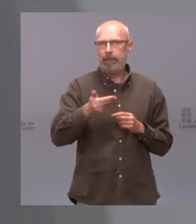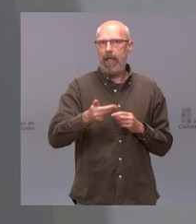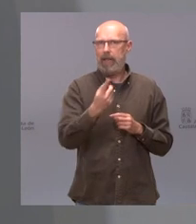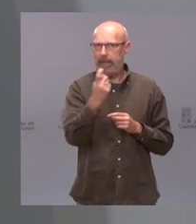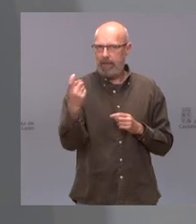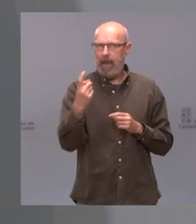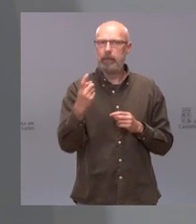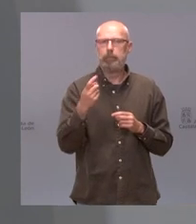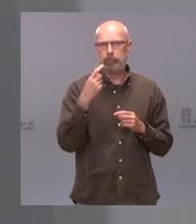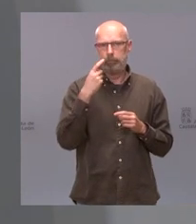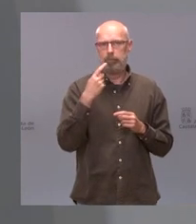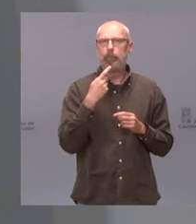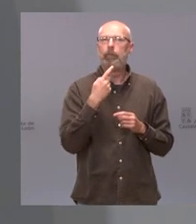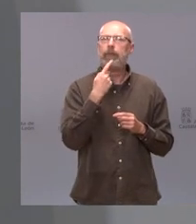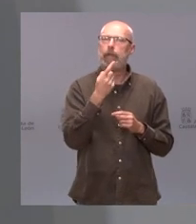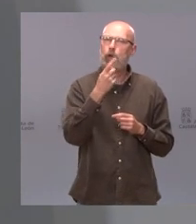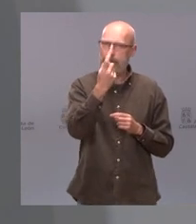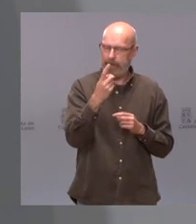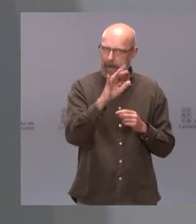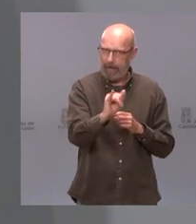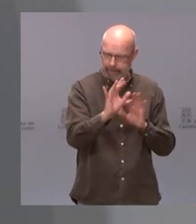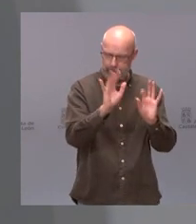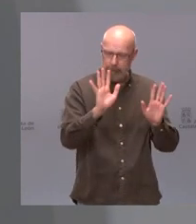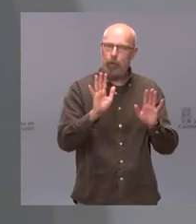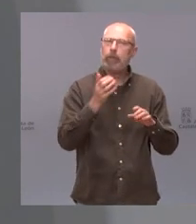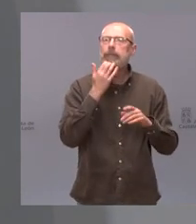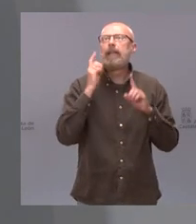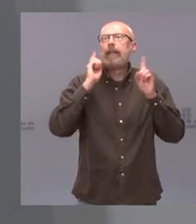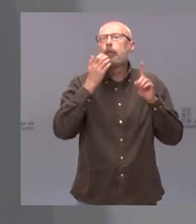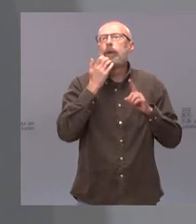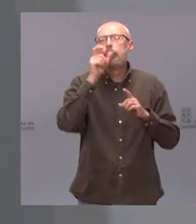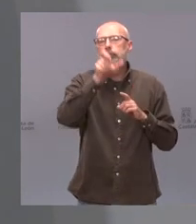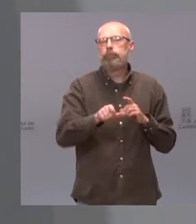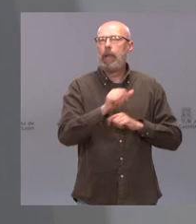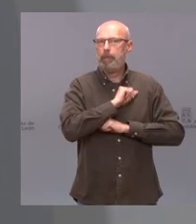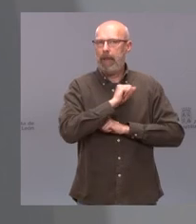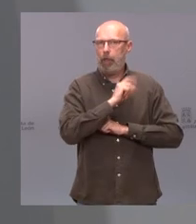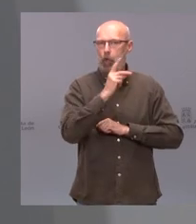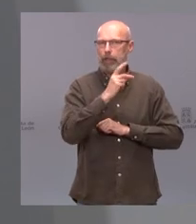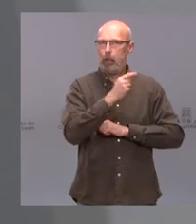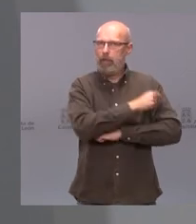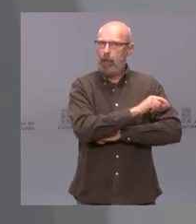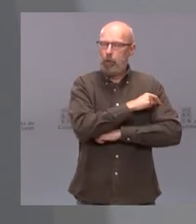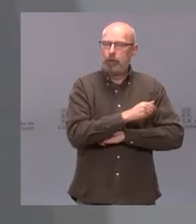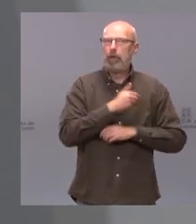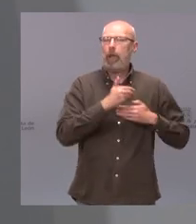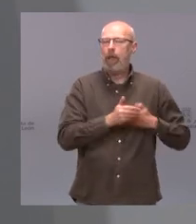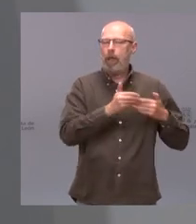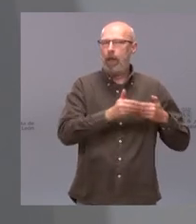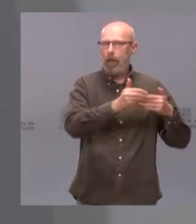que lo es, pero si usted fuera de los que están esperando la segunda dosis, en las